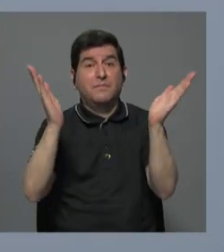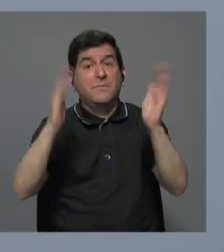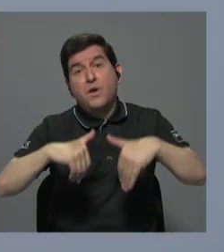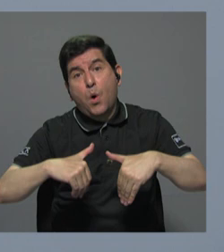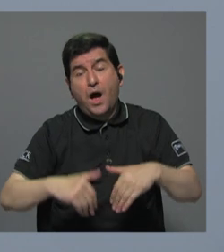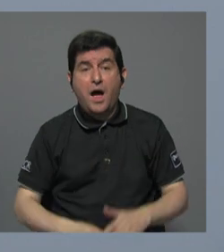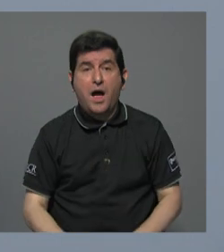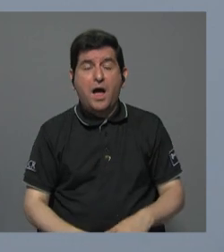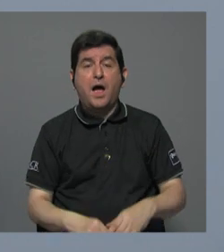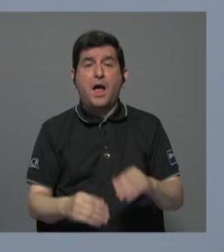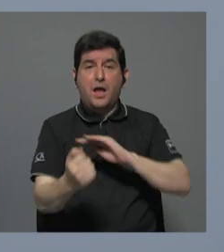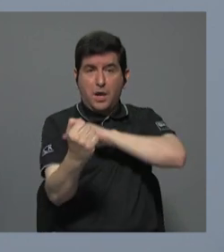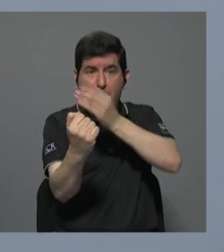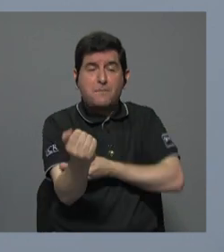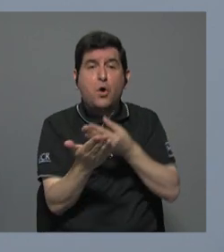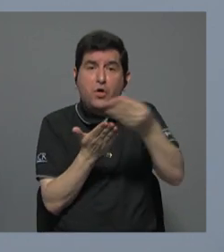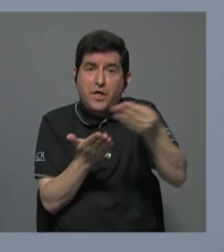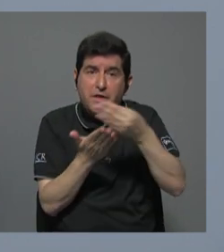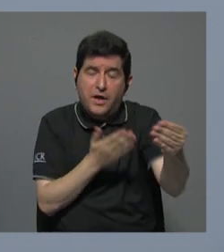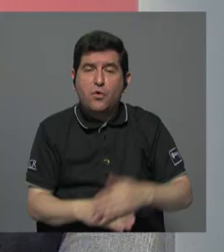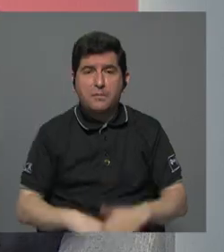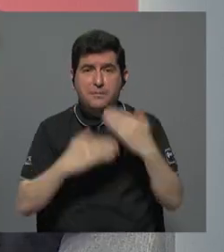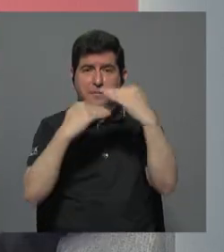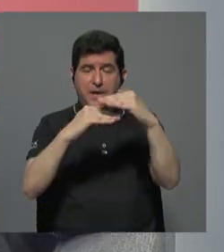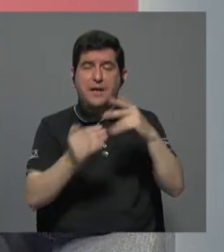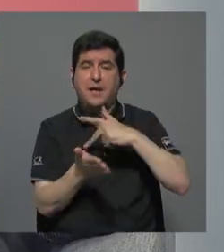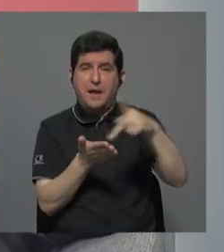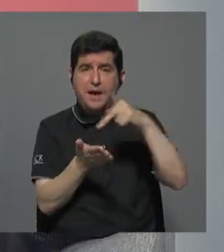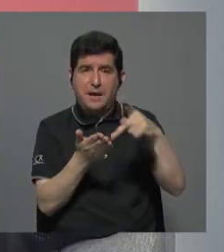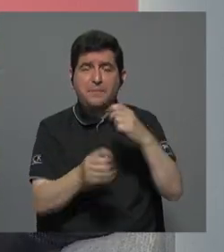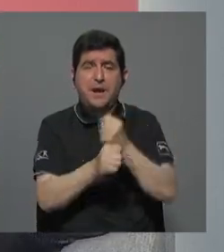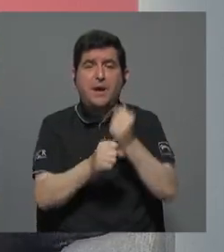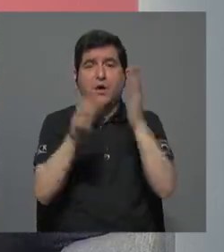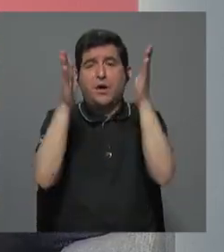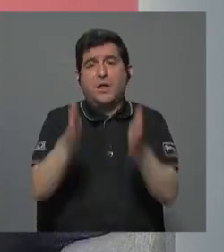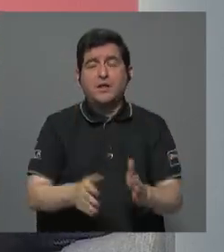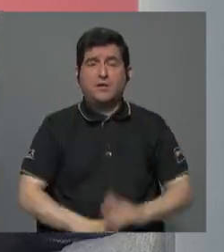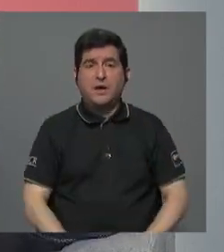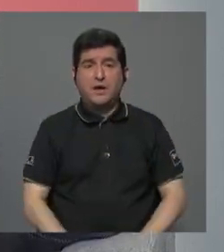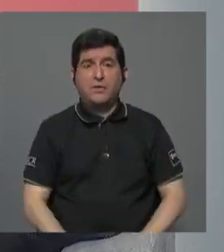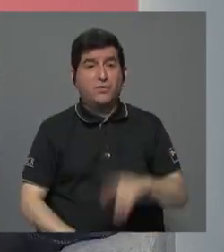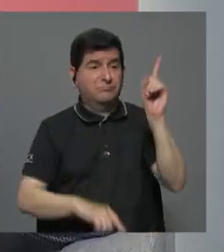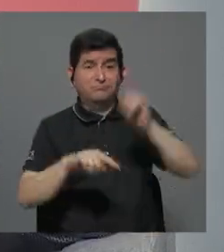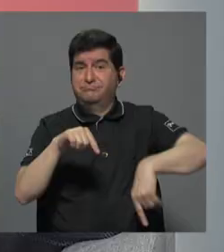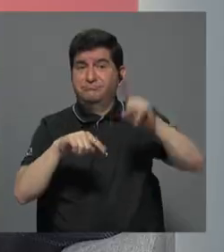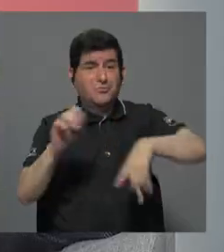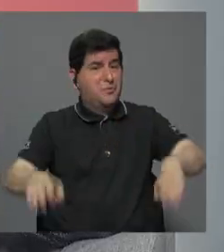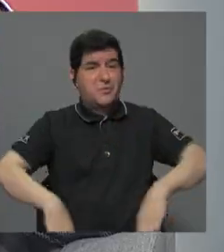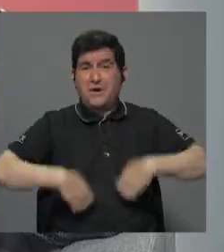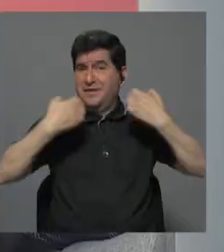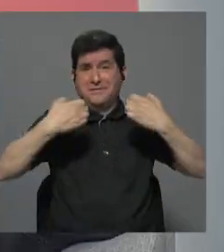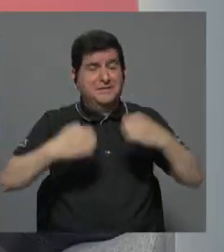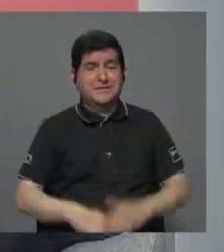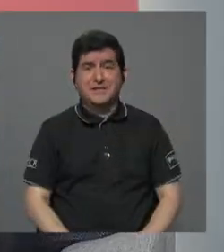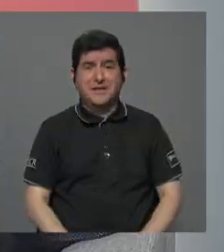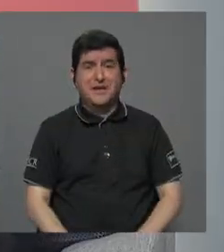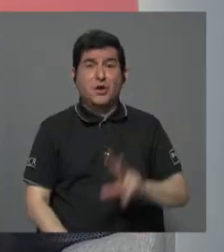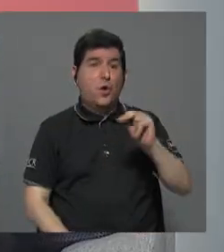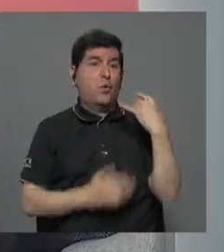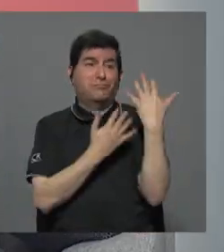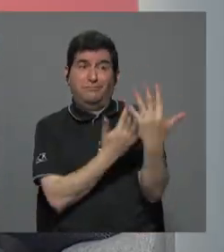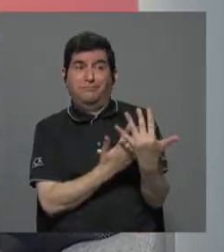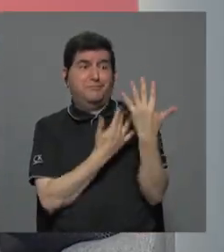poder adquisitivo si se les recortan salarios a los y las trabajadoras no pueden existir o no podemos esperar